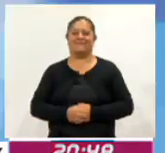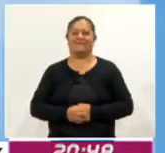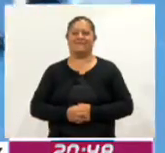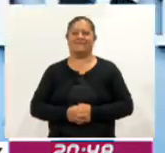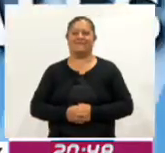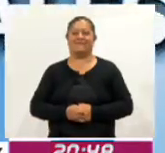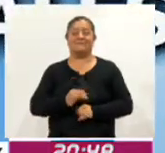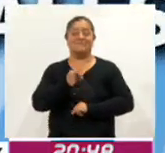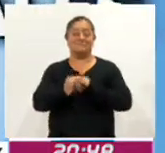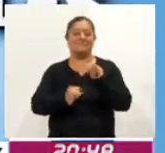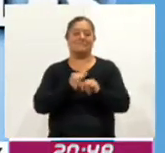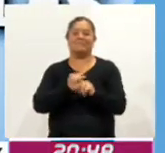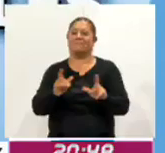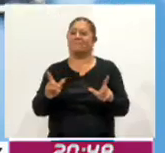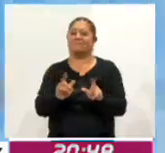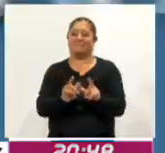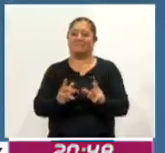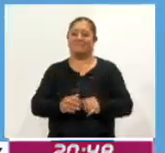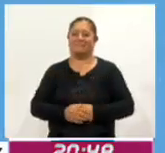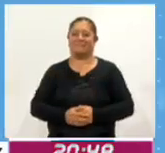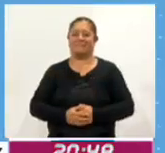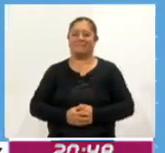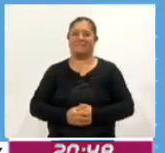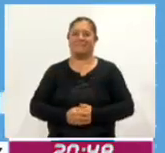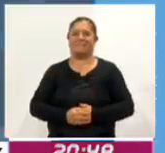Breves internacionales.